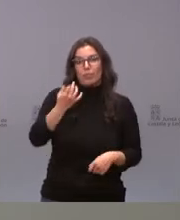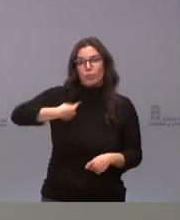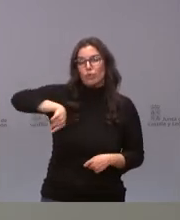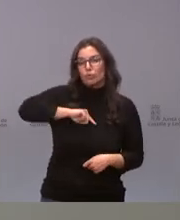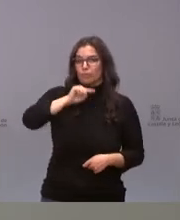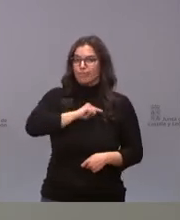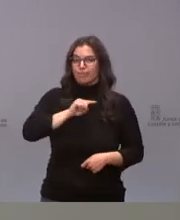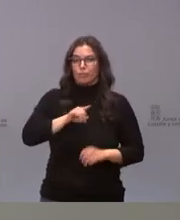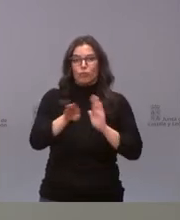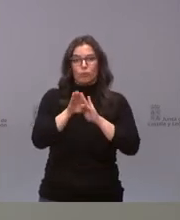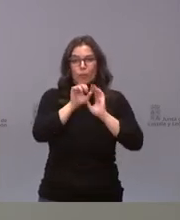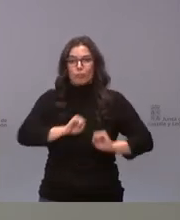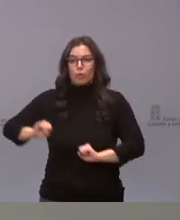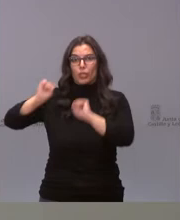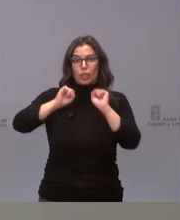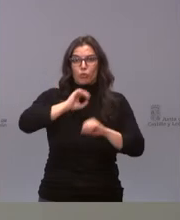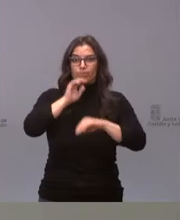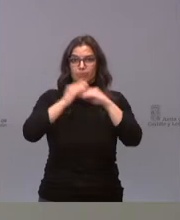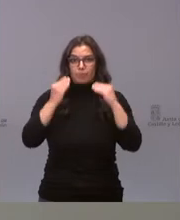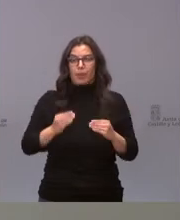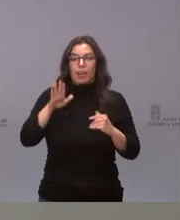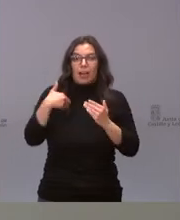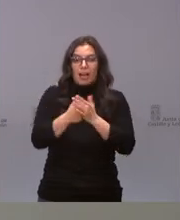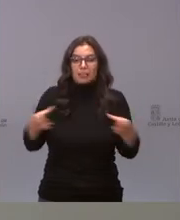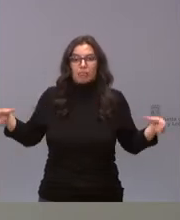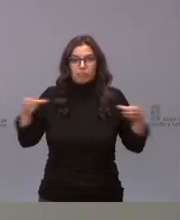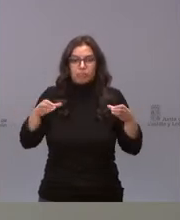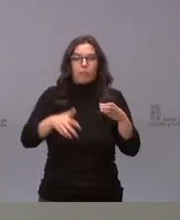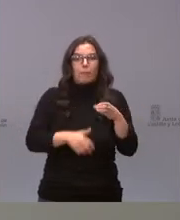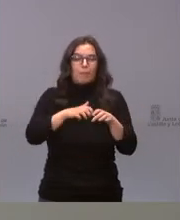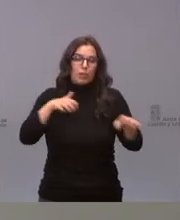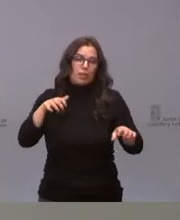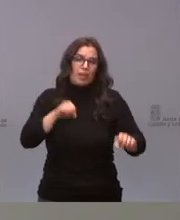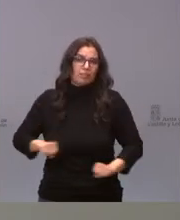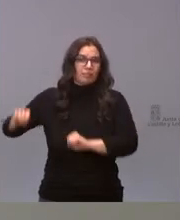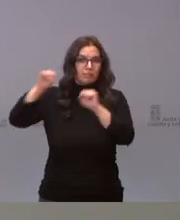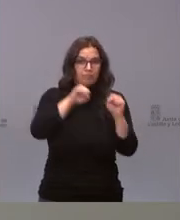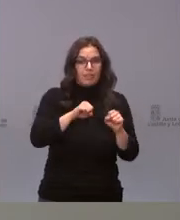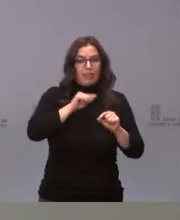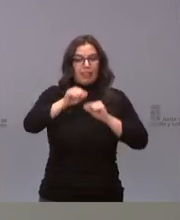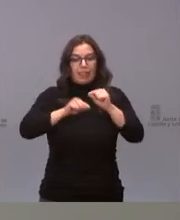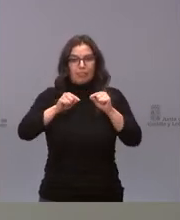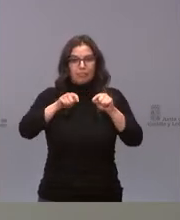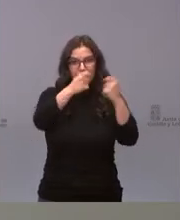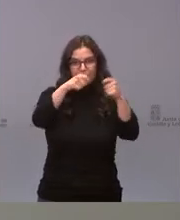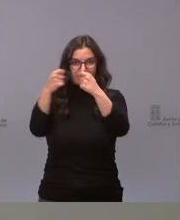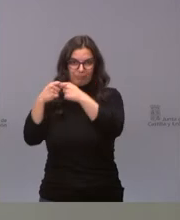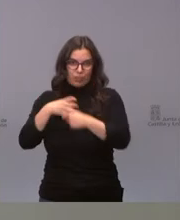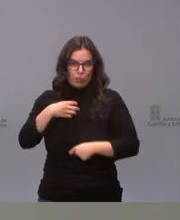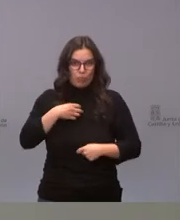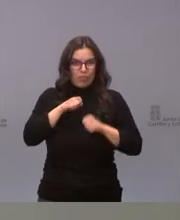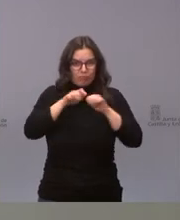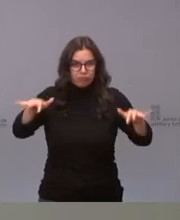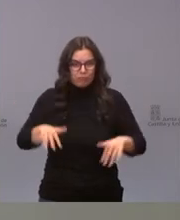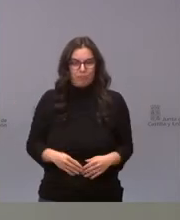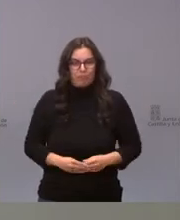seguir protegiendo hasta que consigamos la inmunidad poblacional que rompa las cadenas de transmisión.